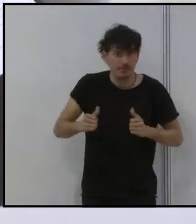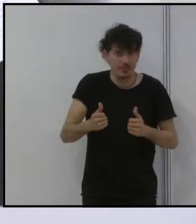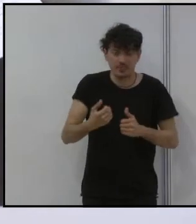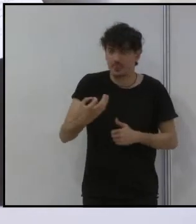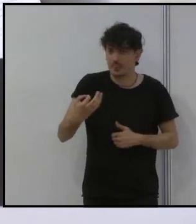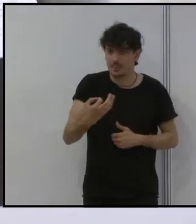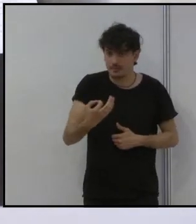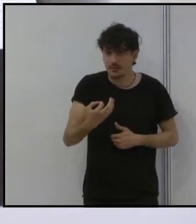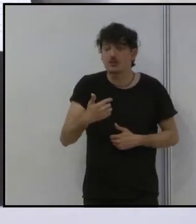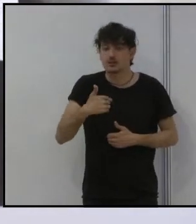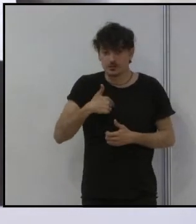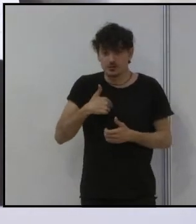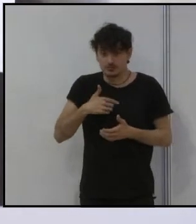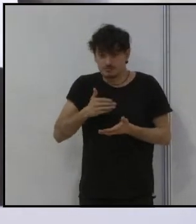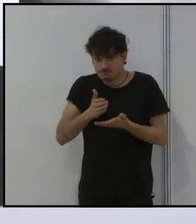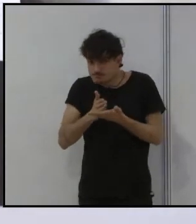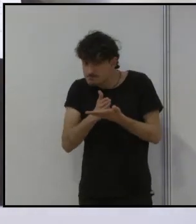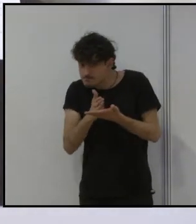estoy, en ese camino.